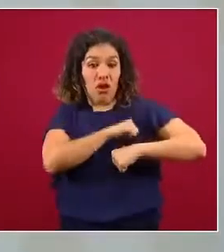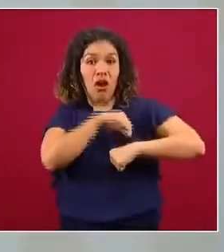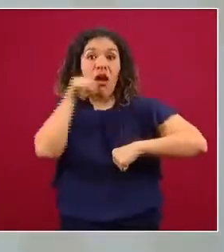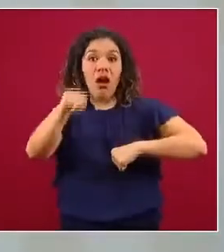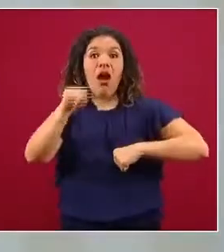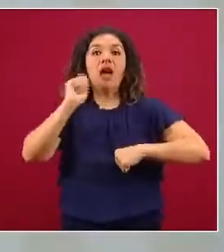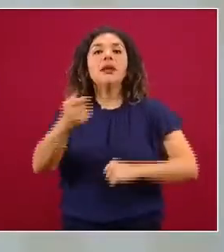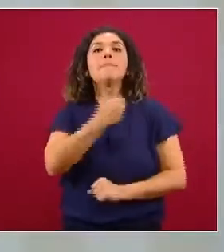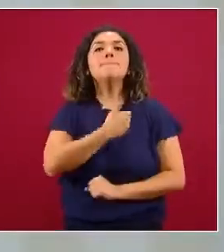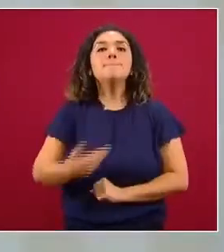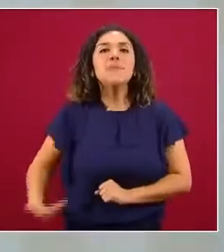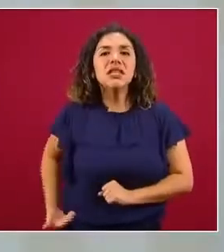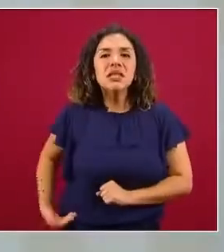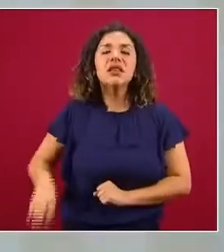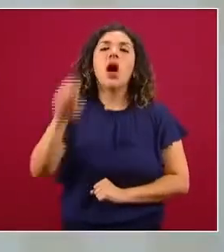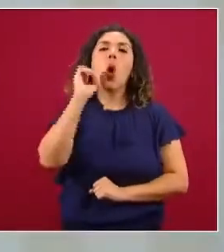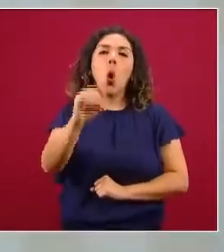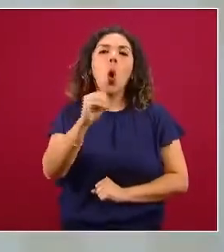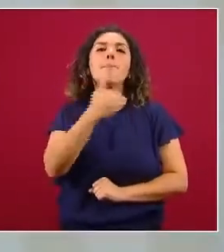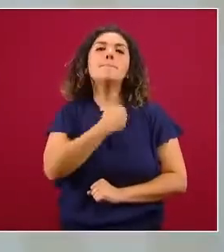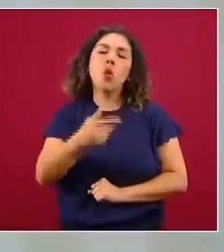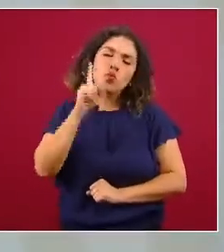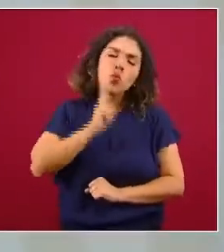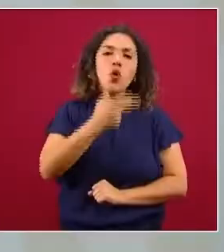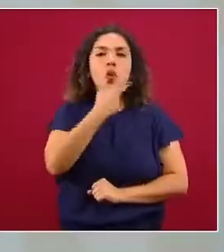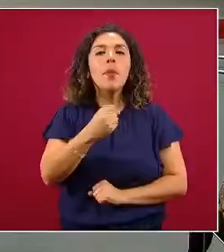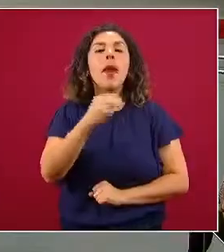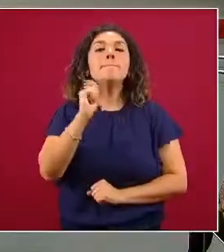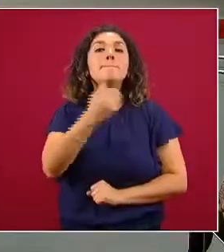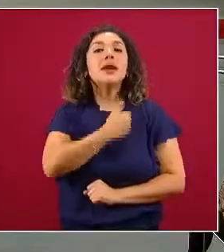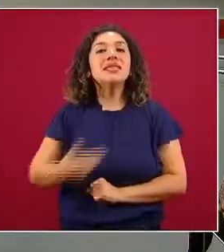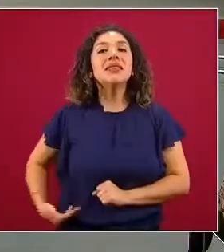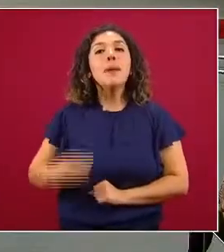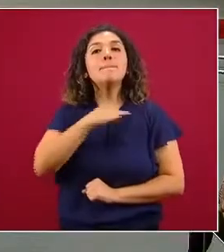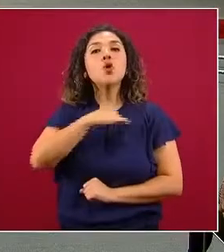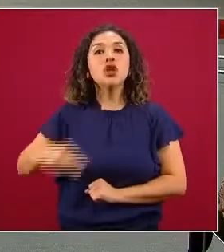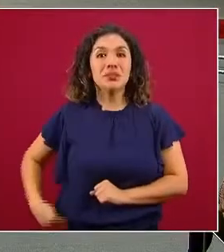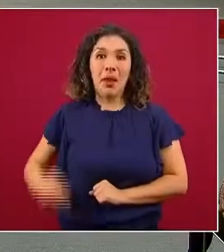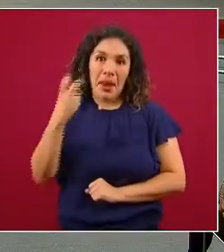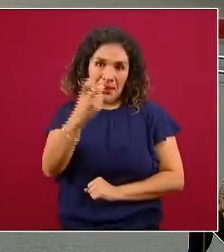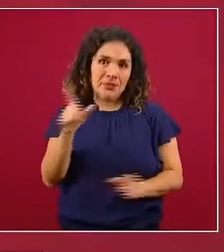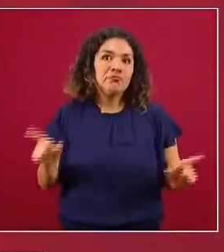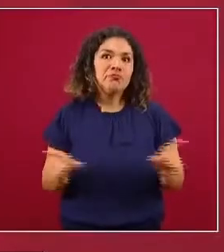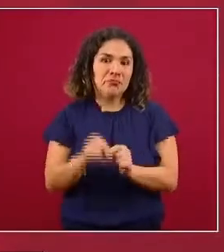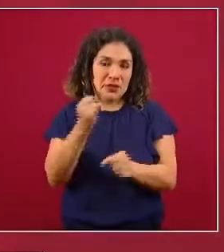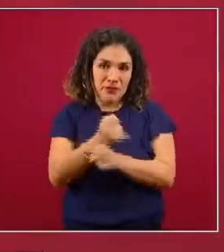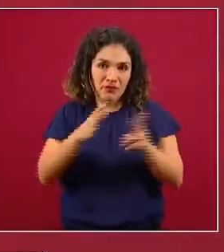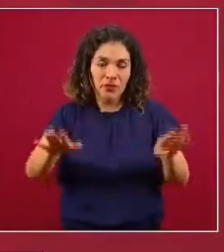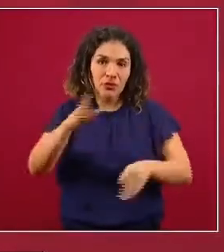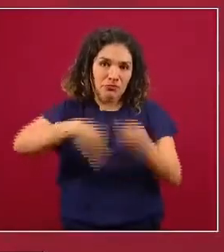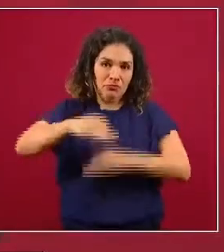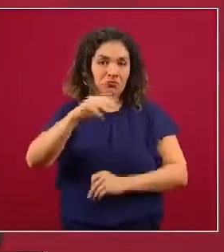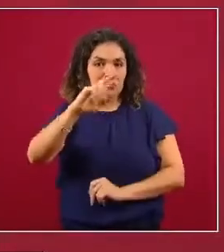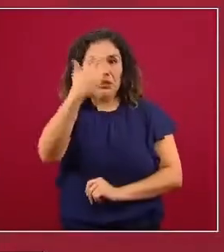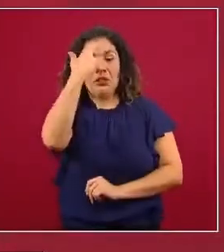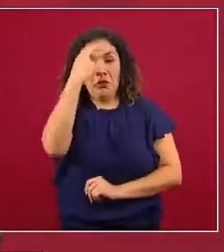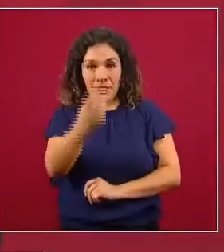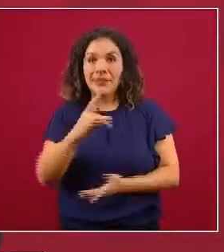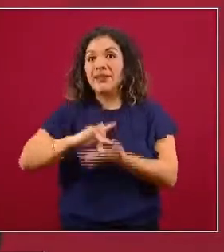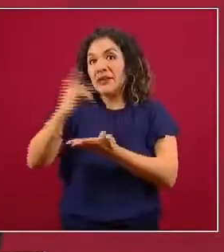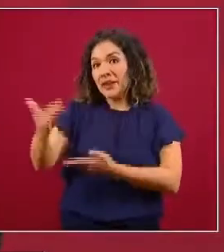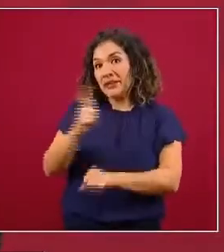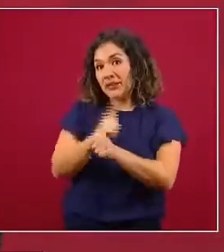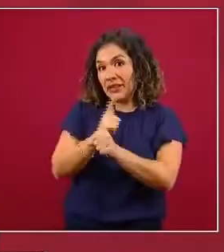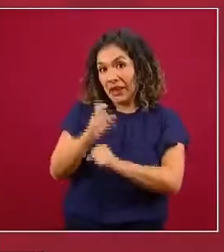es la presidenta o presidente municipal. Entonces, dato importante de tener en mente. Gracias, licenciado Enrique